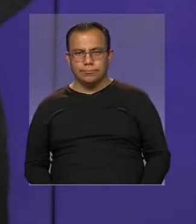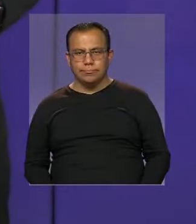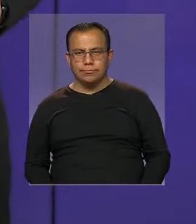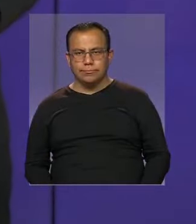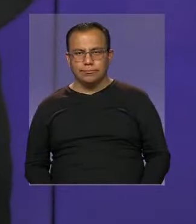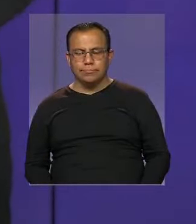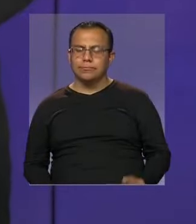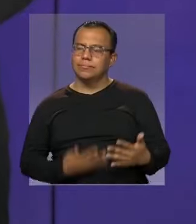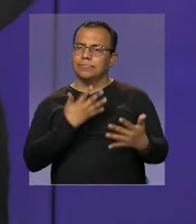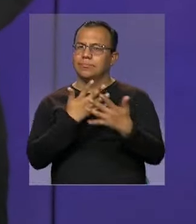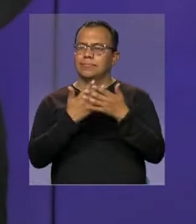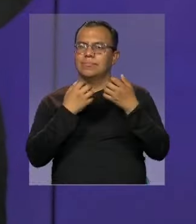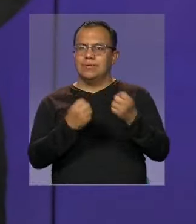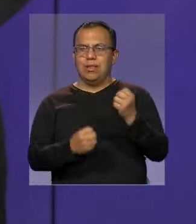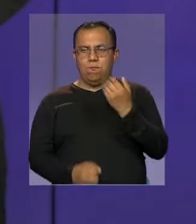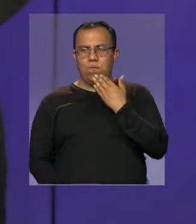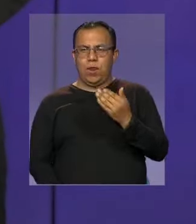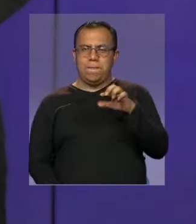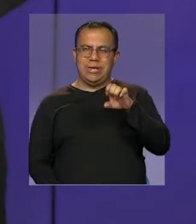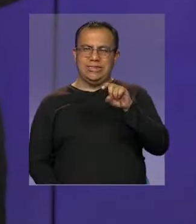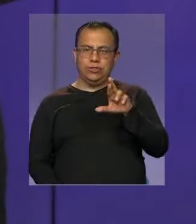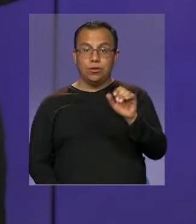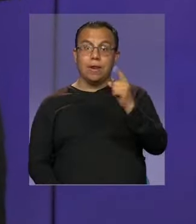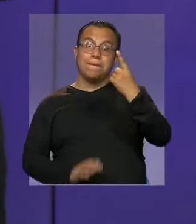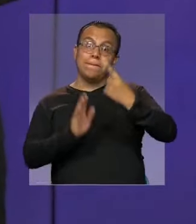En la cárcel El Buen Pastor, en la actualidad